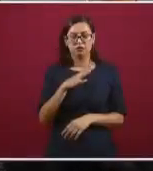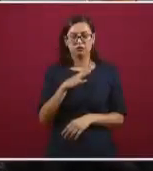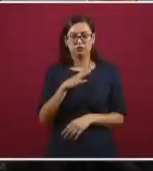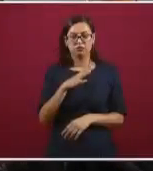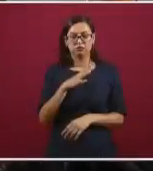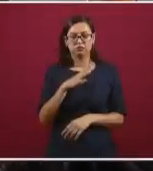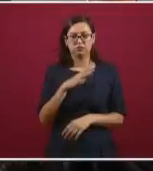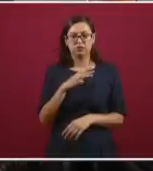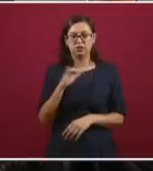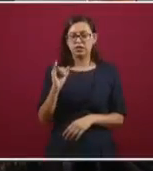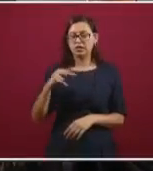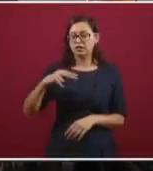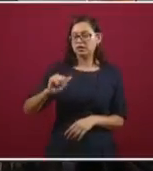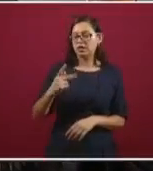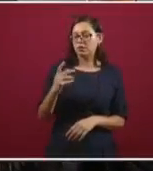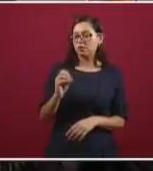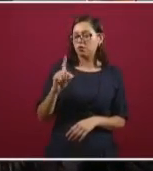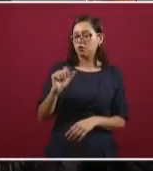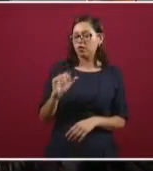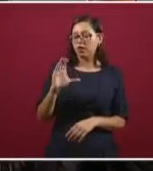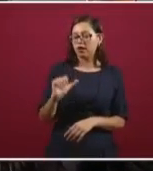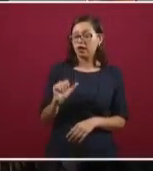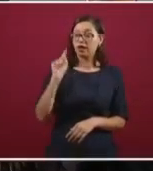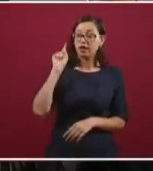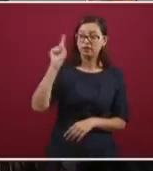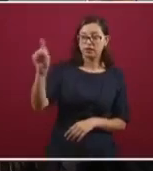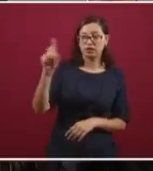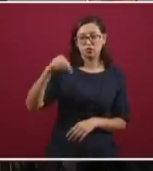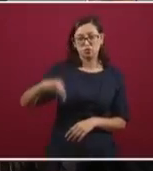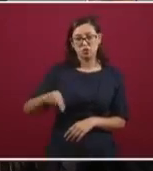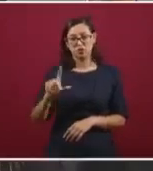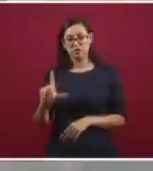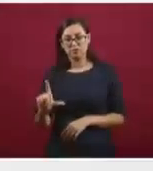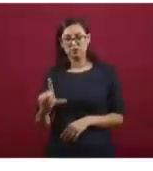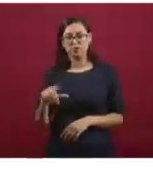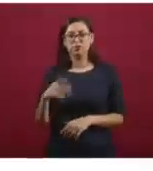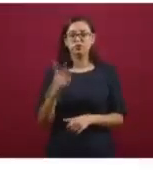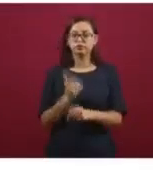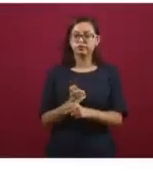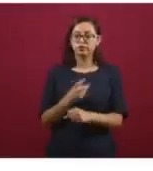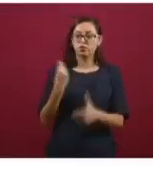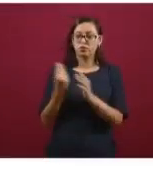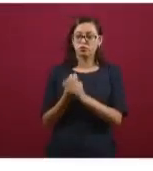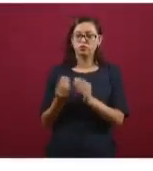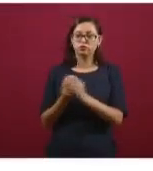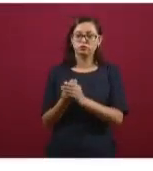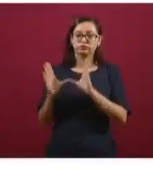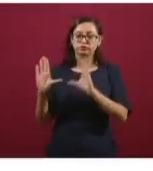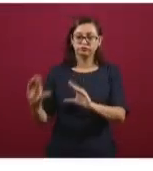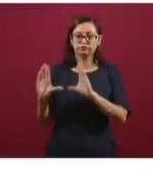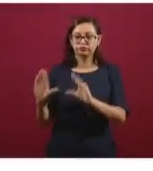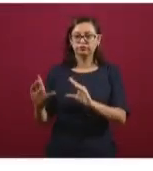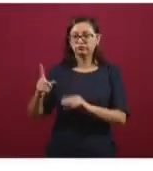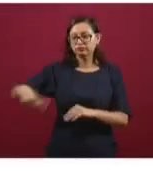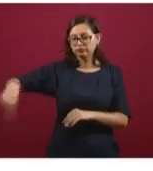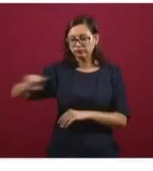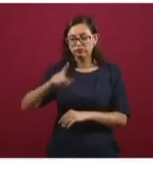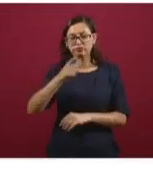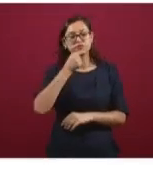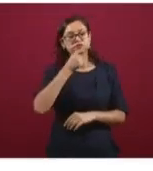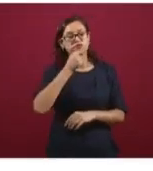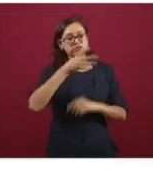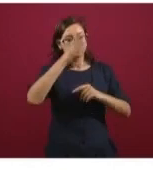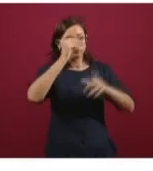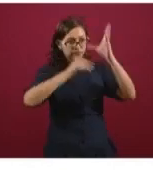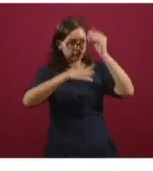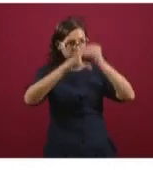en Apodaca, Nuevo León, un segundo curso de capacitación para formación de policial de,